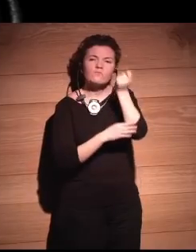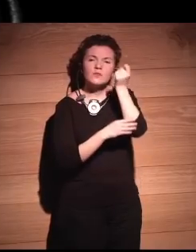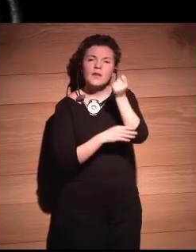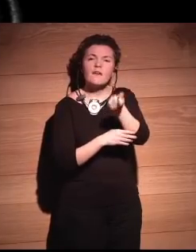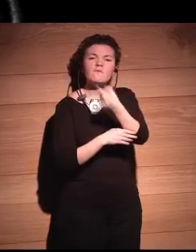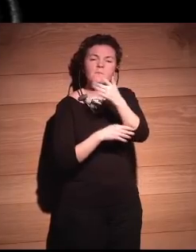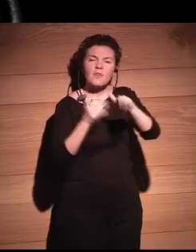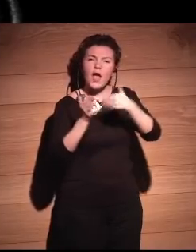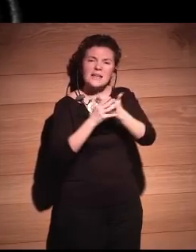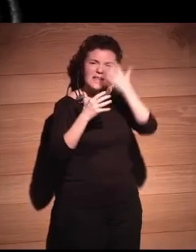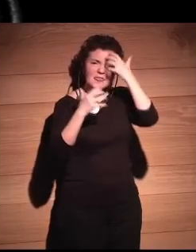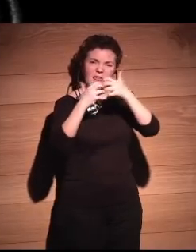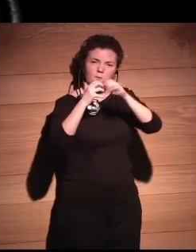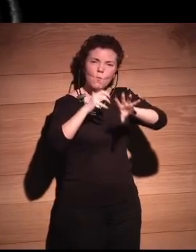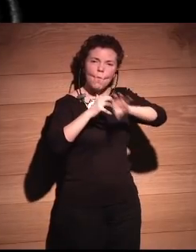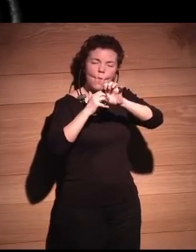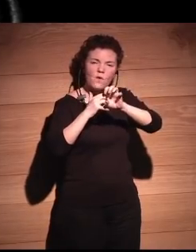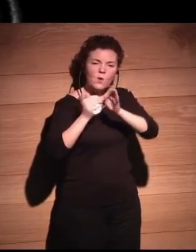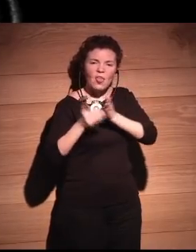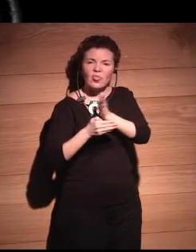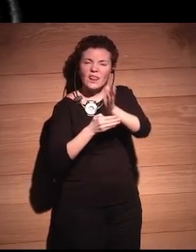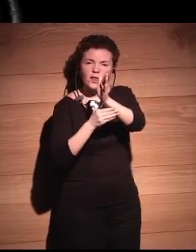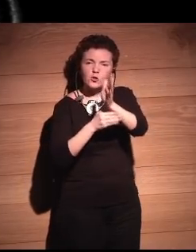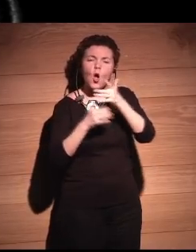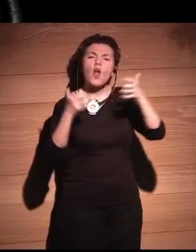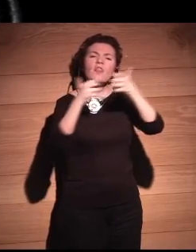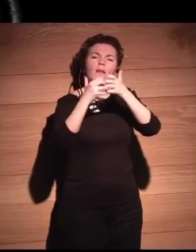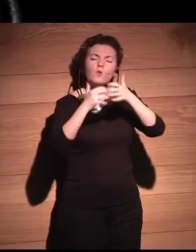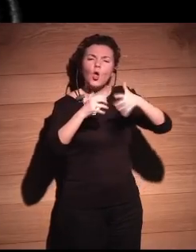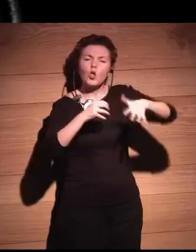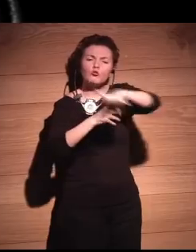fármacos al cerebro de forma dirigida, además, no a todo el cerebro.